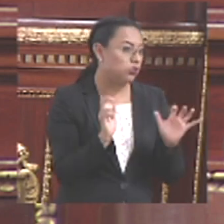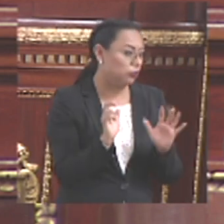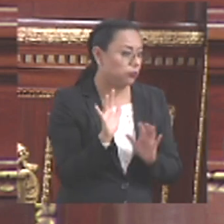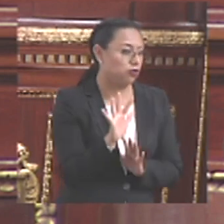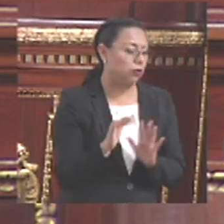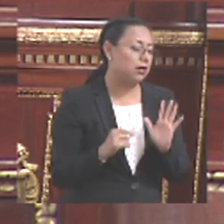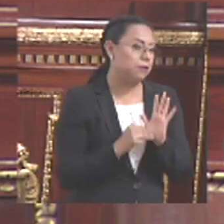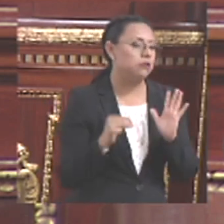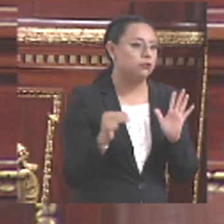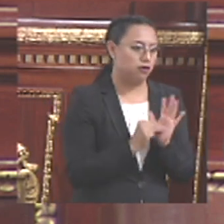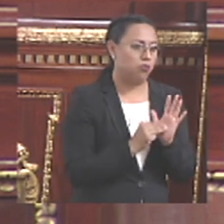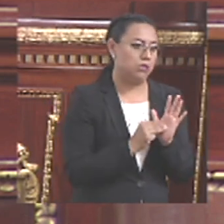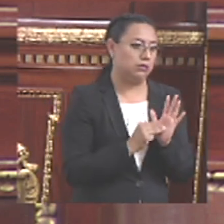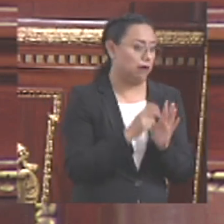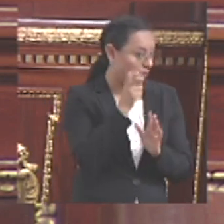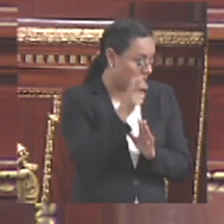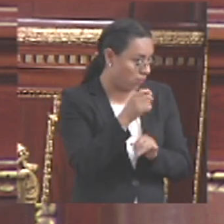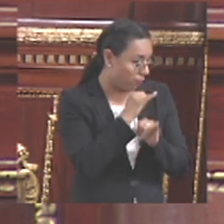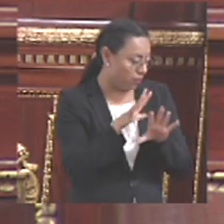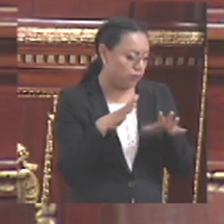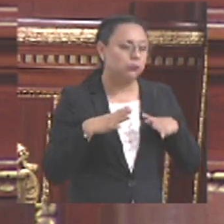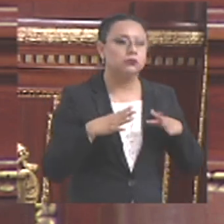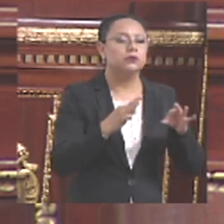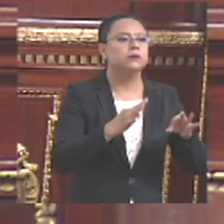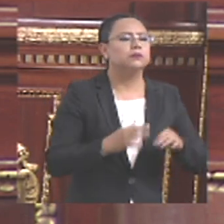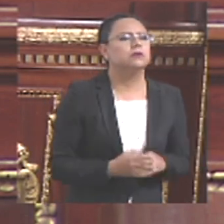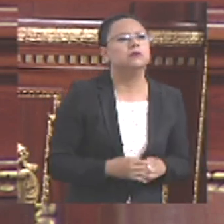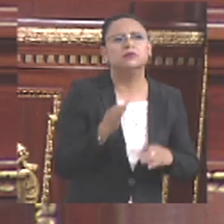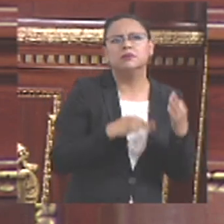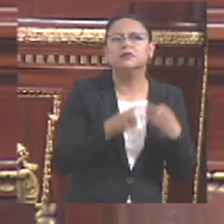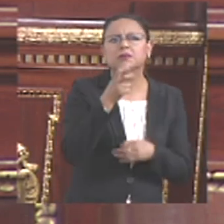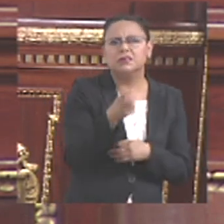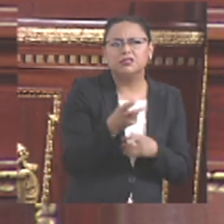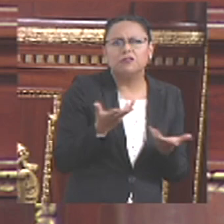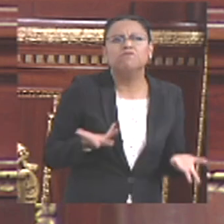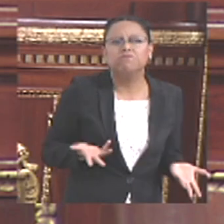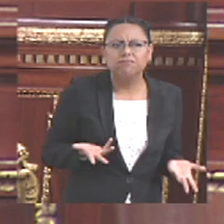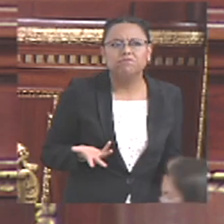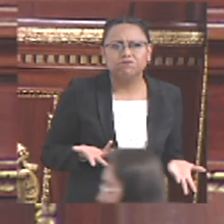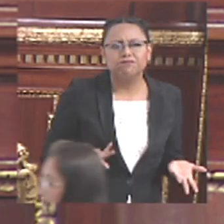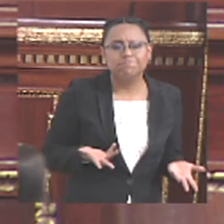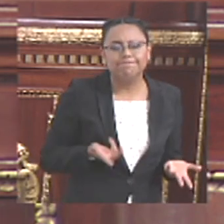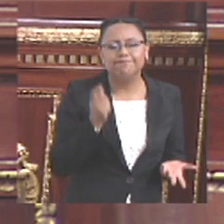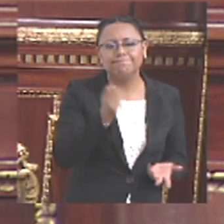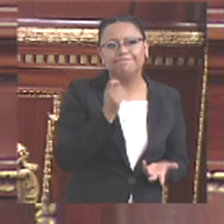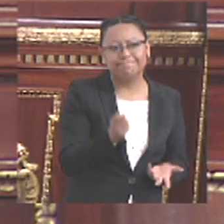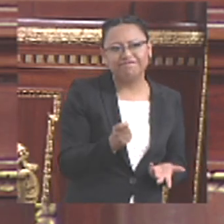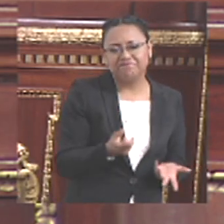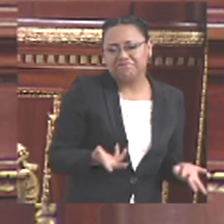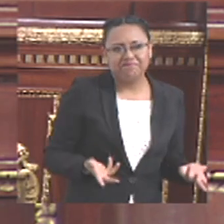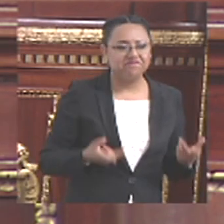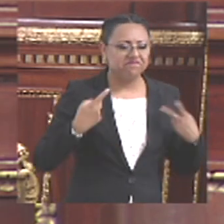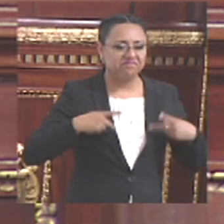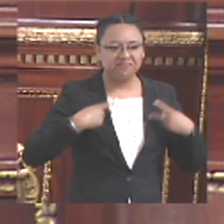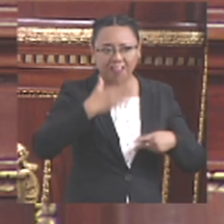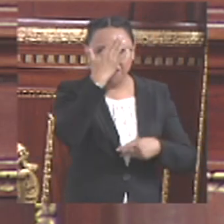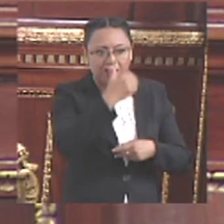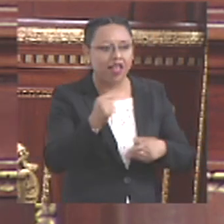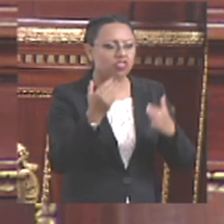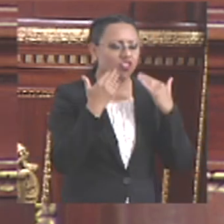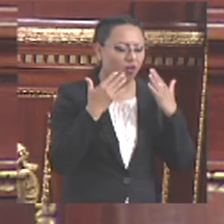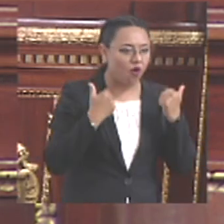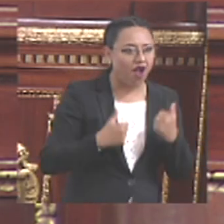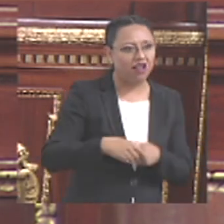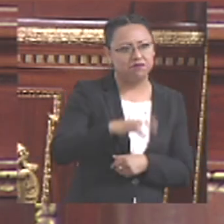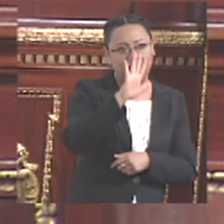oficiales. ¿De qué habla esto? De negligencia, de ineptitud, de falta de